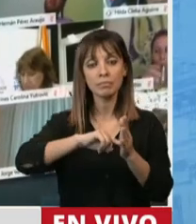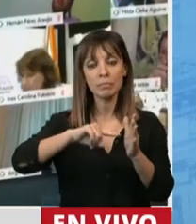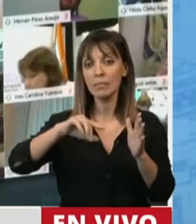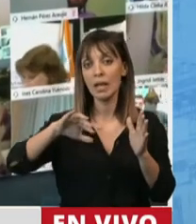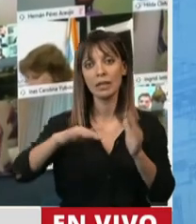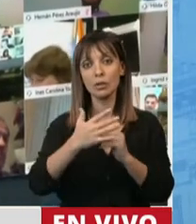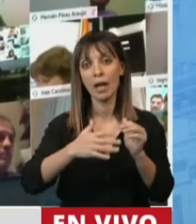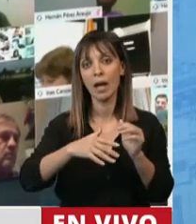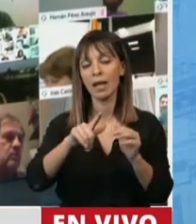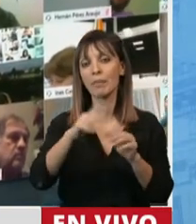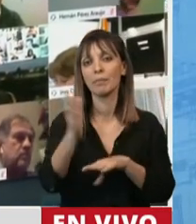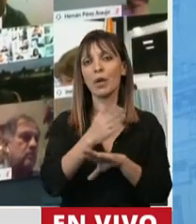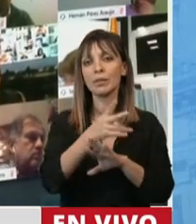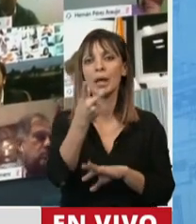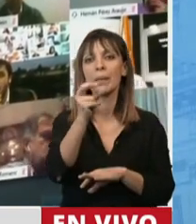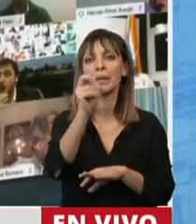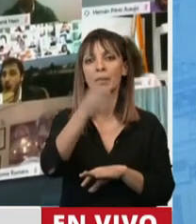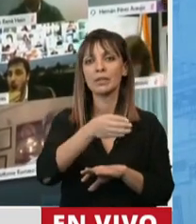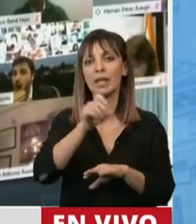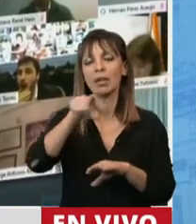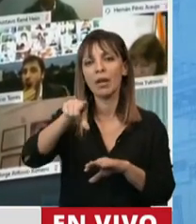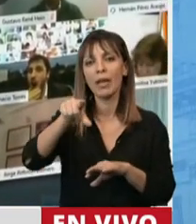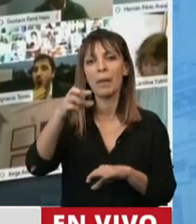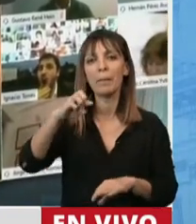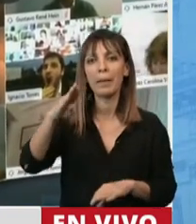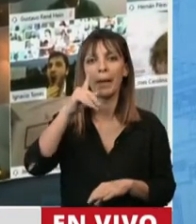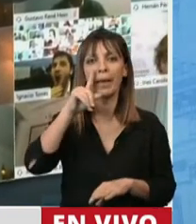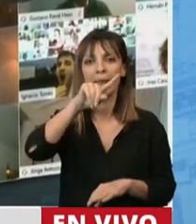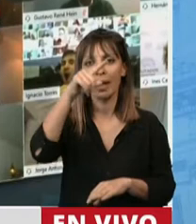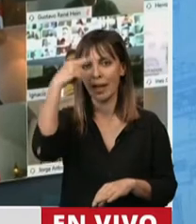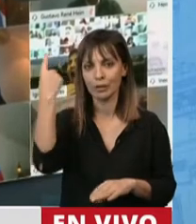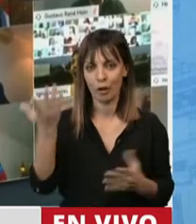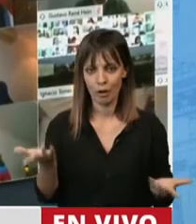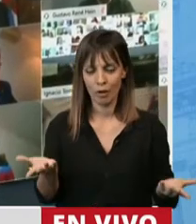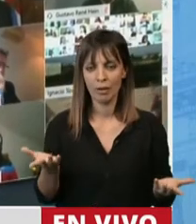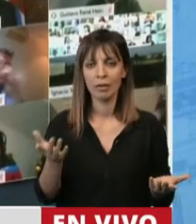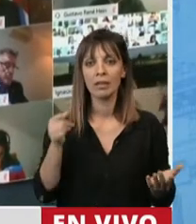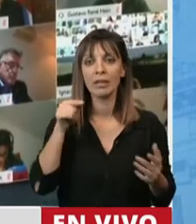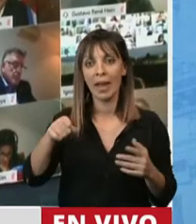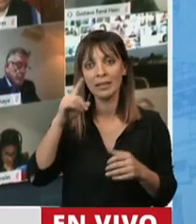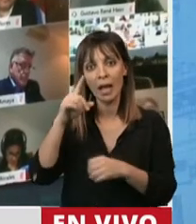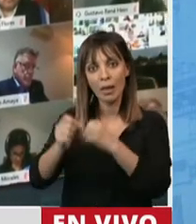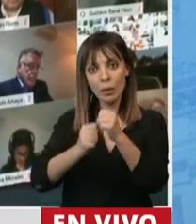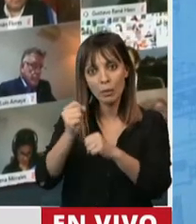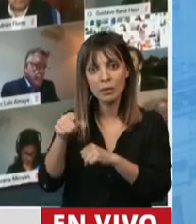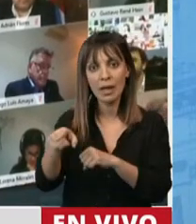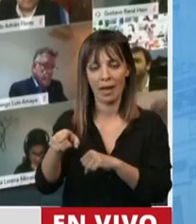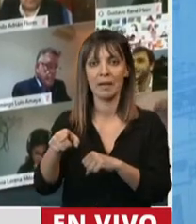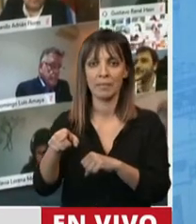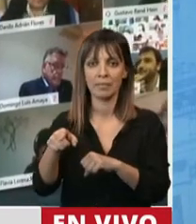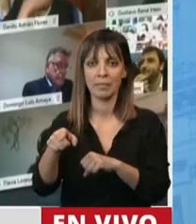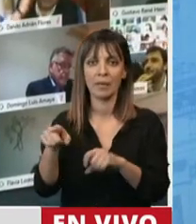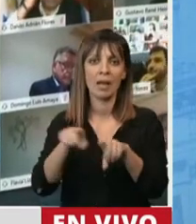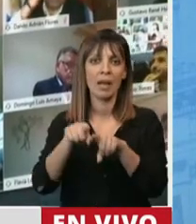ciudad que produce el 20% del PBI nacional, y ni más ni menos esta industria representa